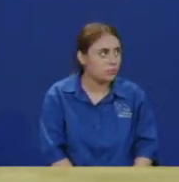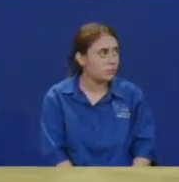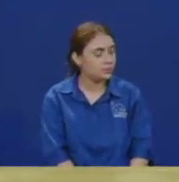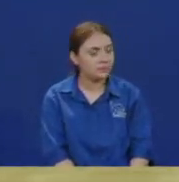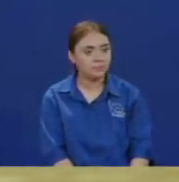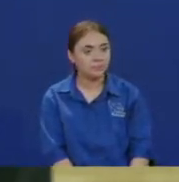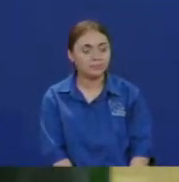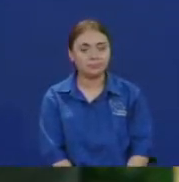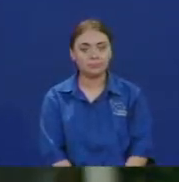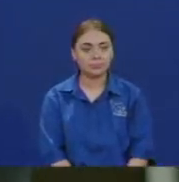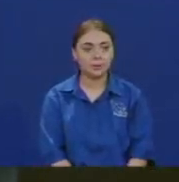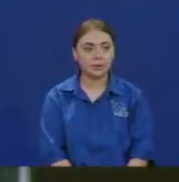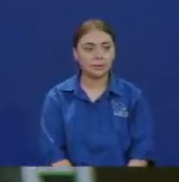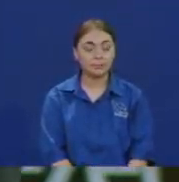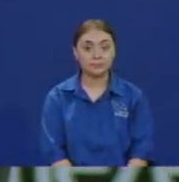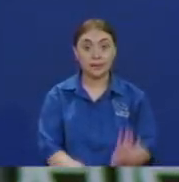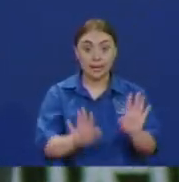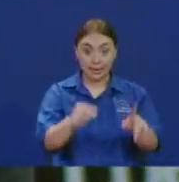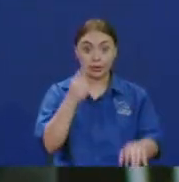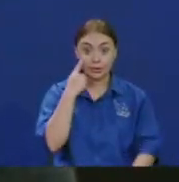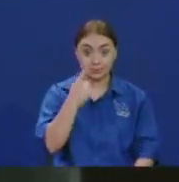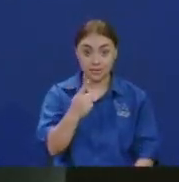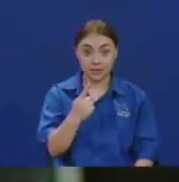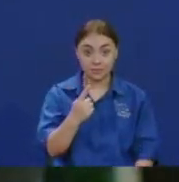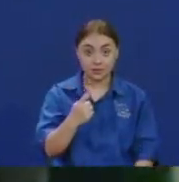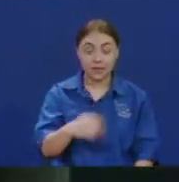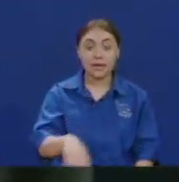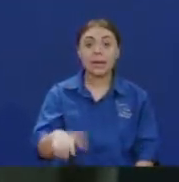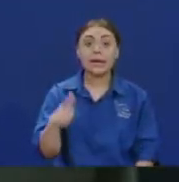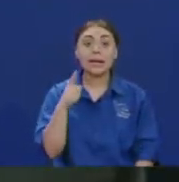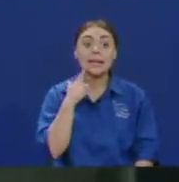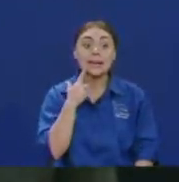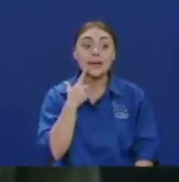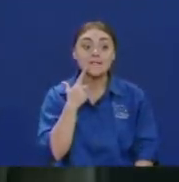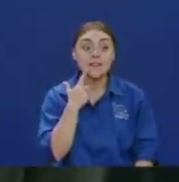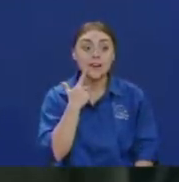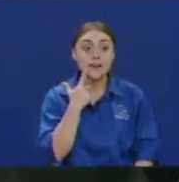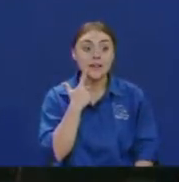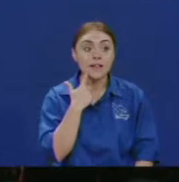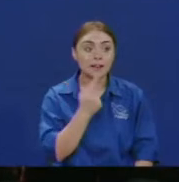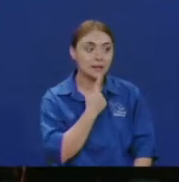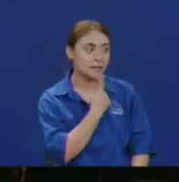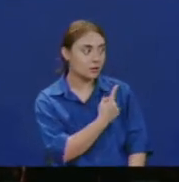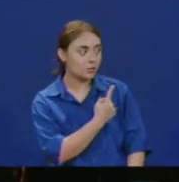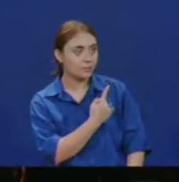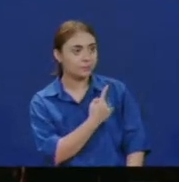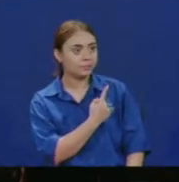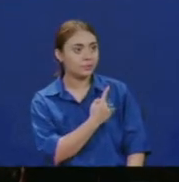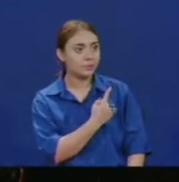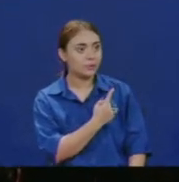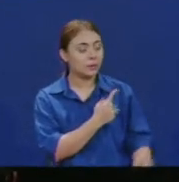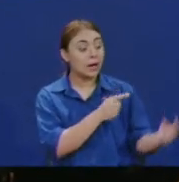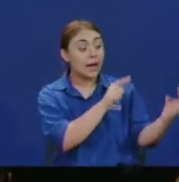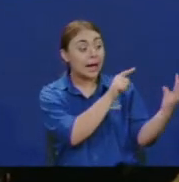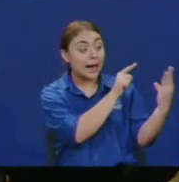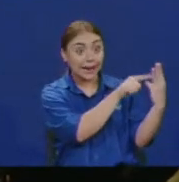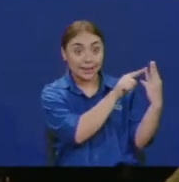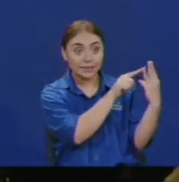Y entonces, fíjense lo que le dijo el dueño del lugar. Le dijo, ¿por cuánto te